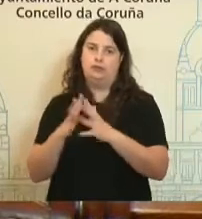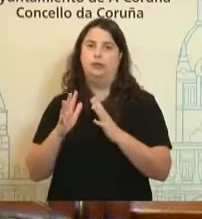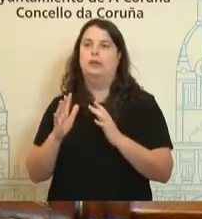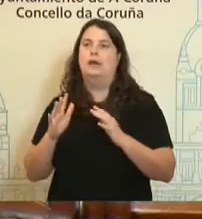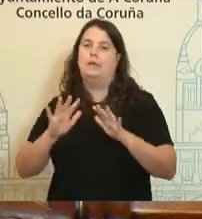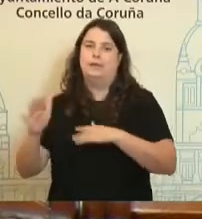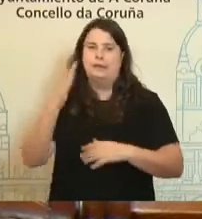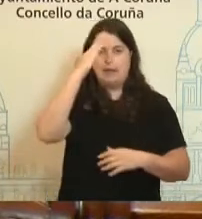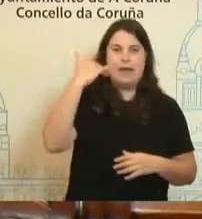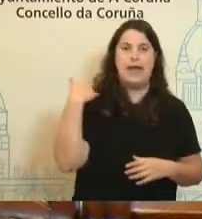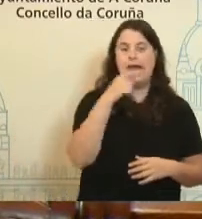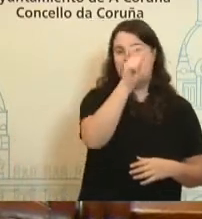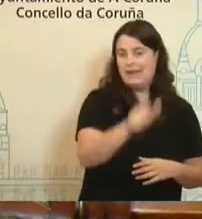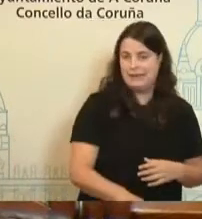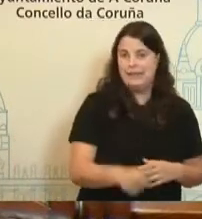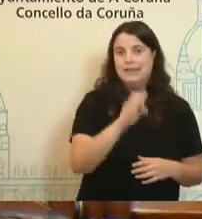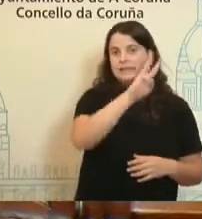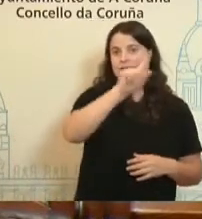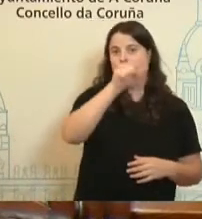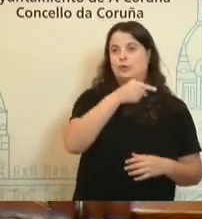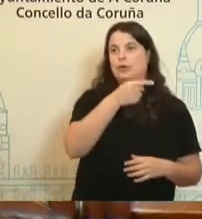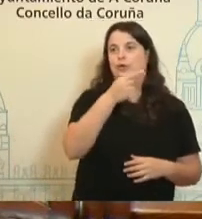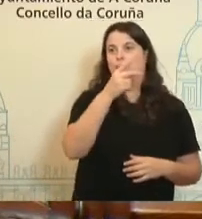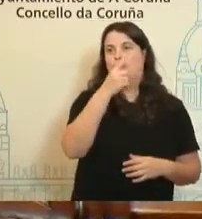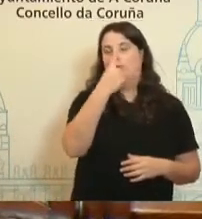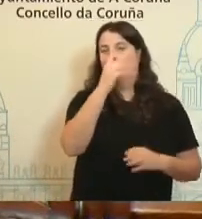Rei, 31,3% en alcaldía.